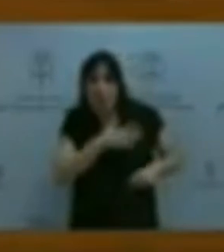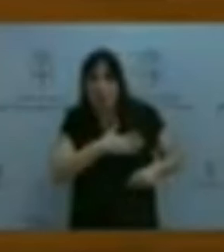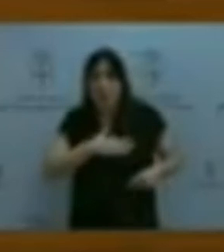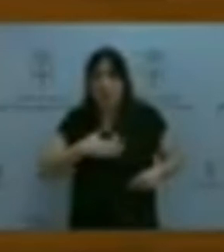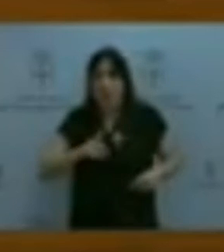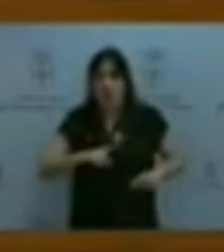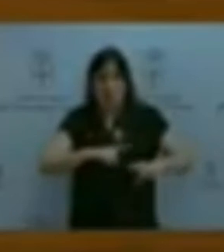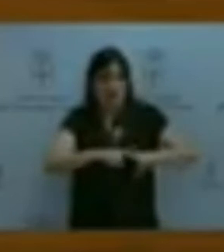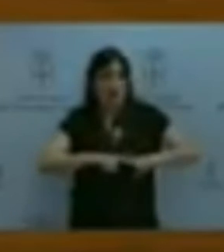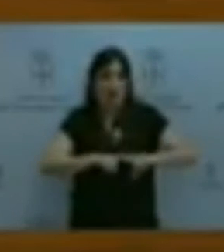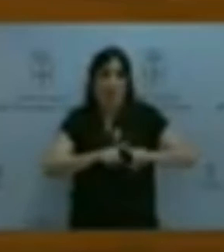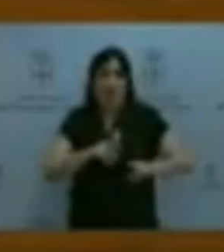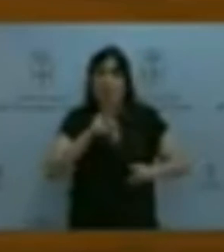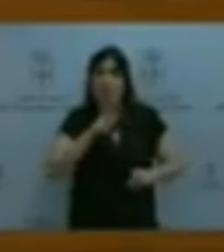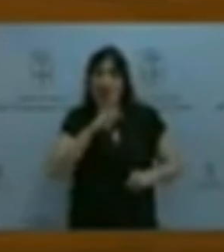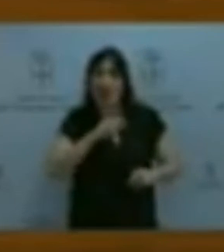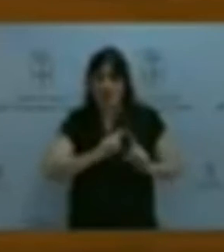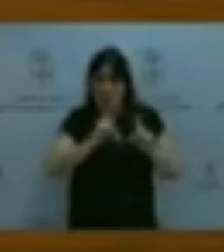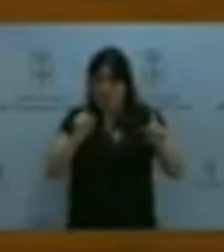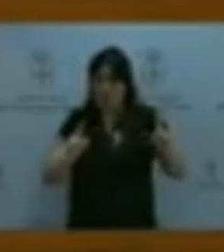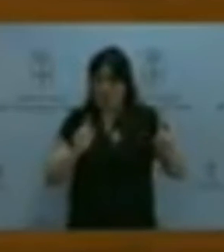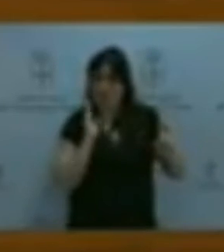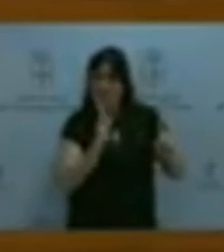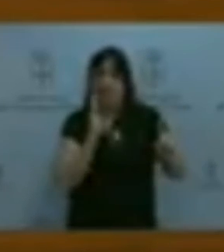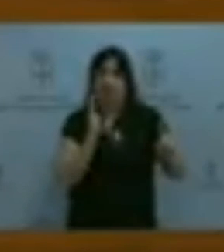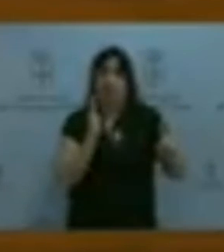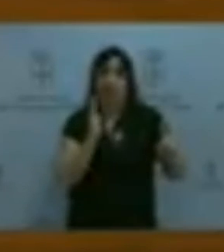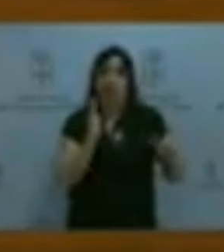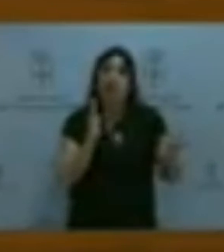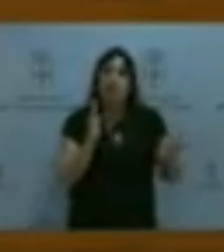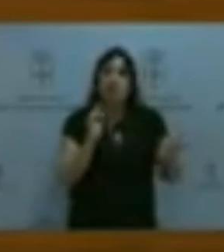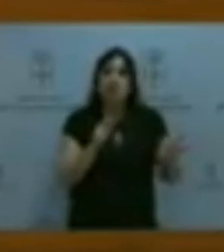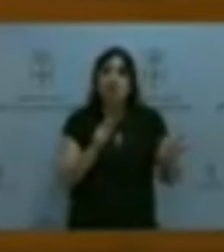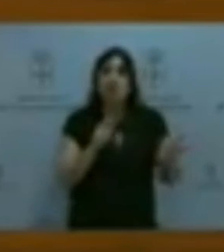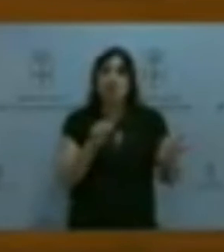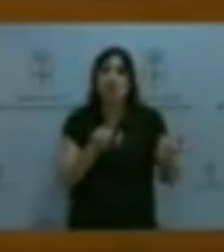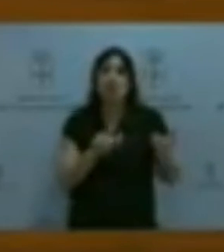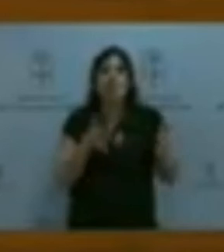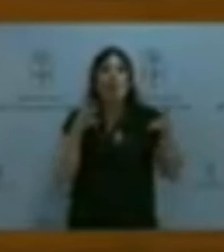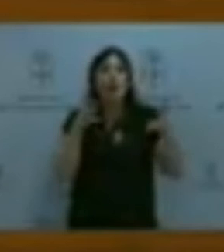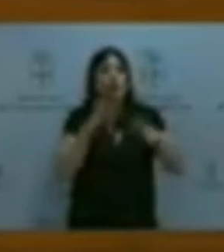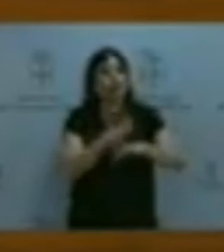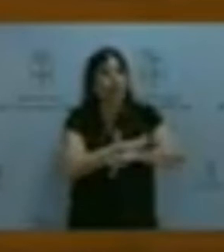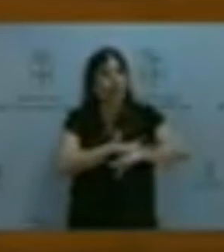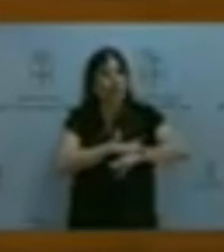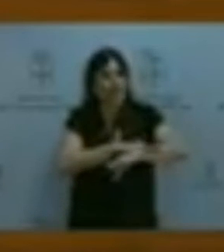y efectivamente eso debería de pasar hasta por un Consejo de Ministros, porque estamos en junio y lo que no van a